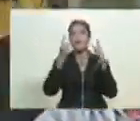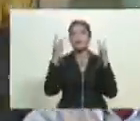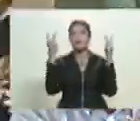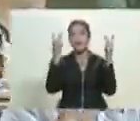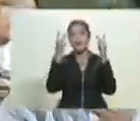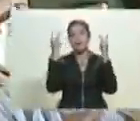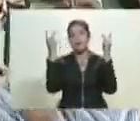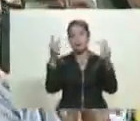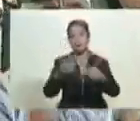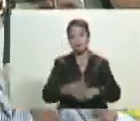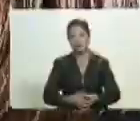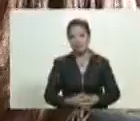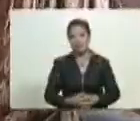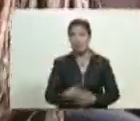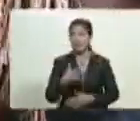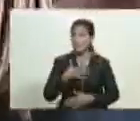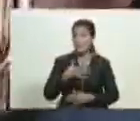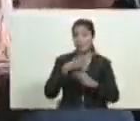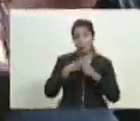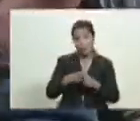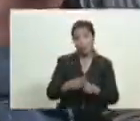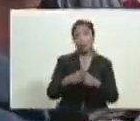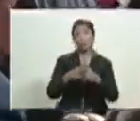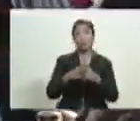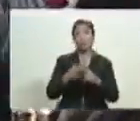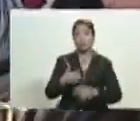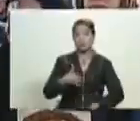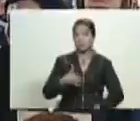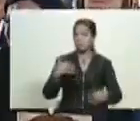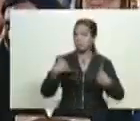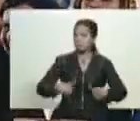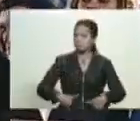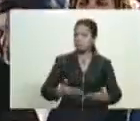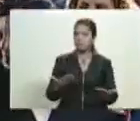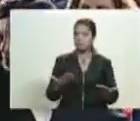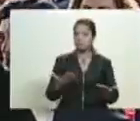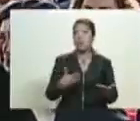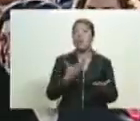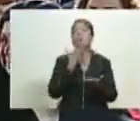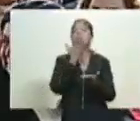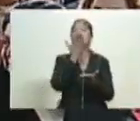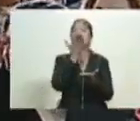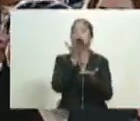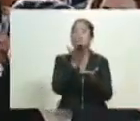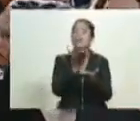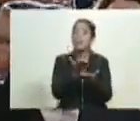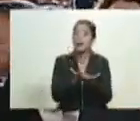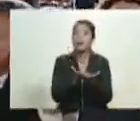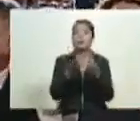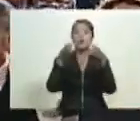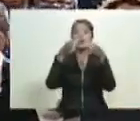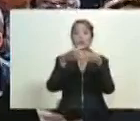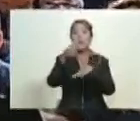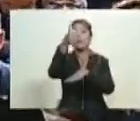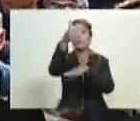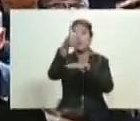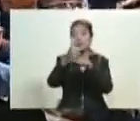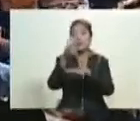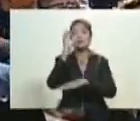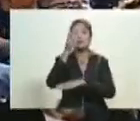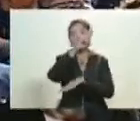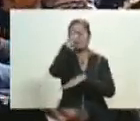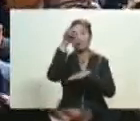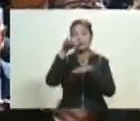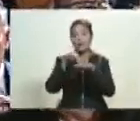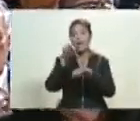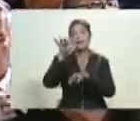es un honor para mí ser quien haga la propuesta para la Junta Directiva de la Asamblea Nacional y el